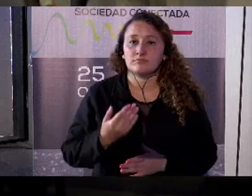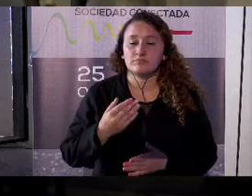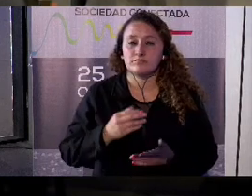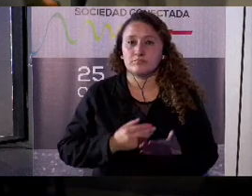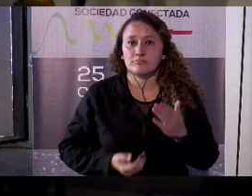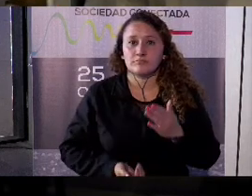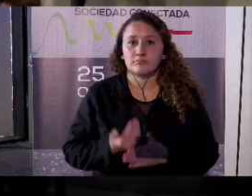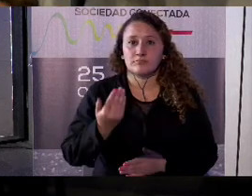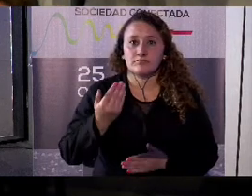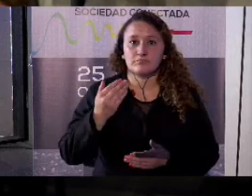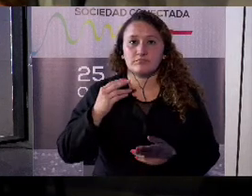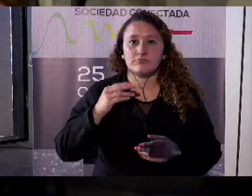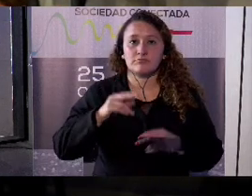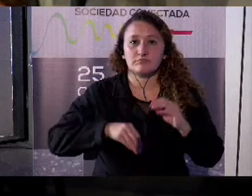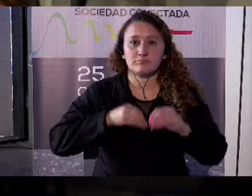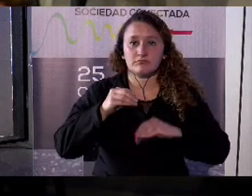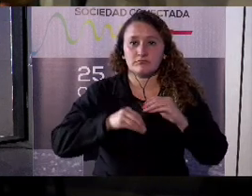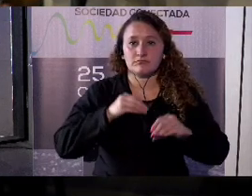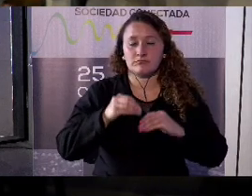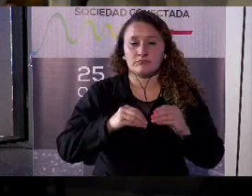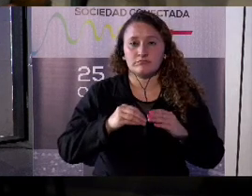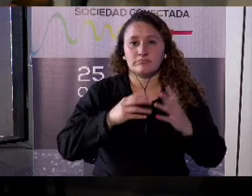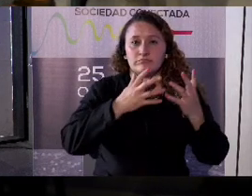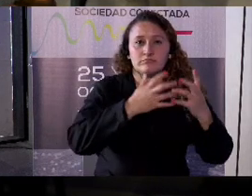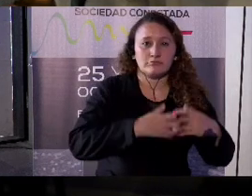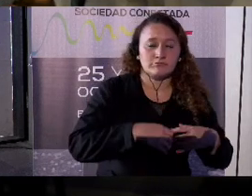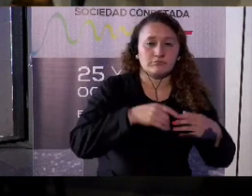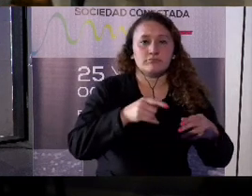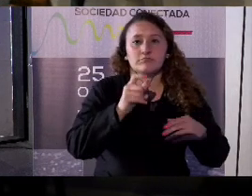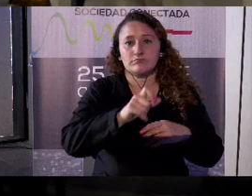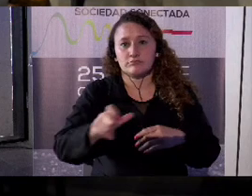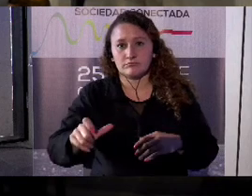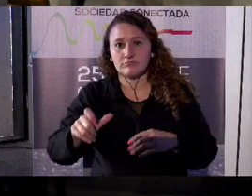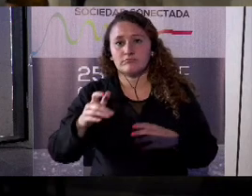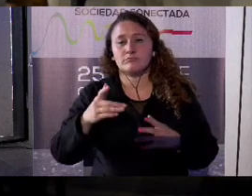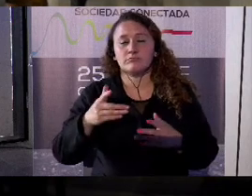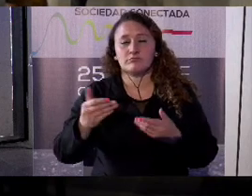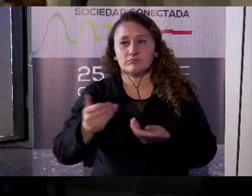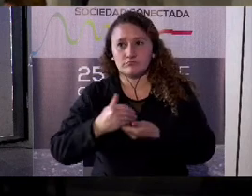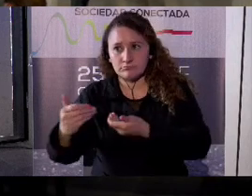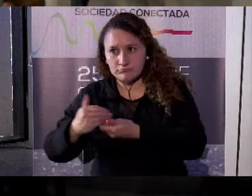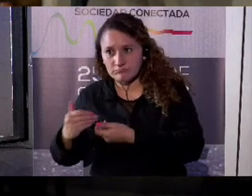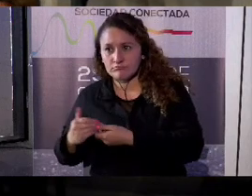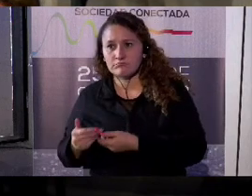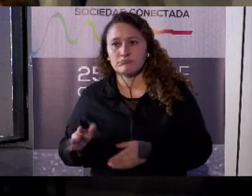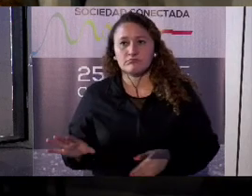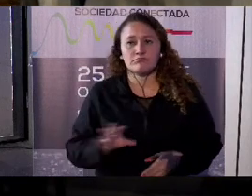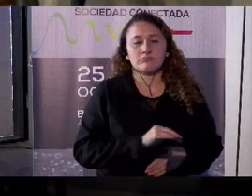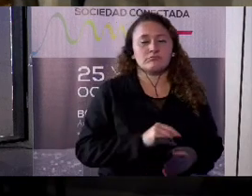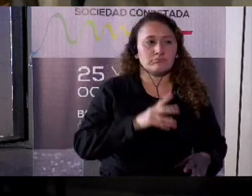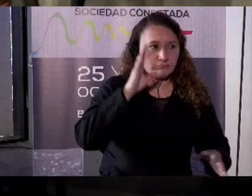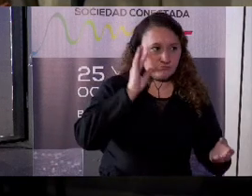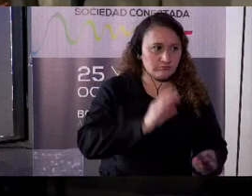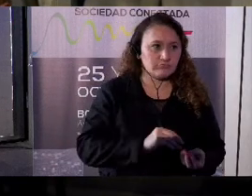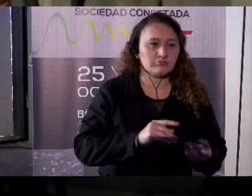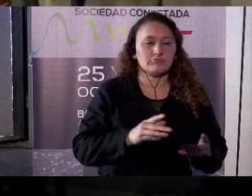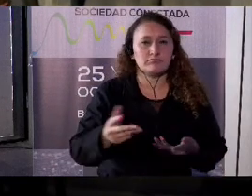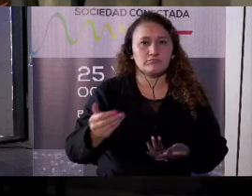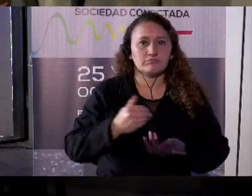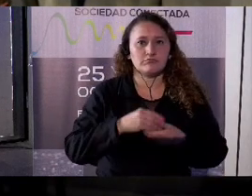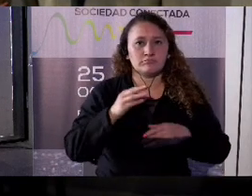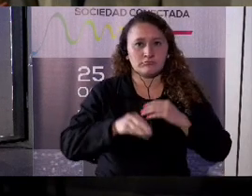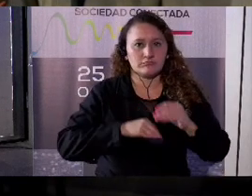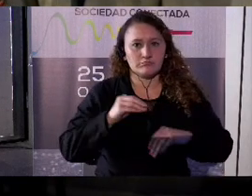negocio con clientes con empresas en en diferentes verticales en los sectores industriales y comerciales para poder